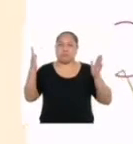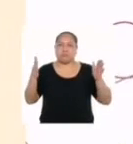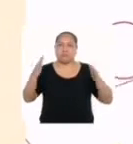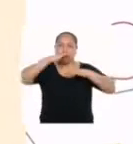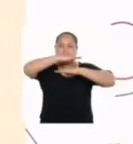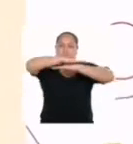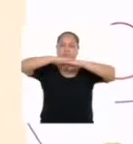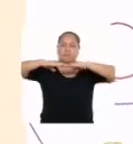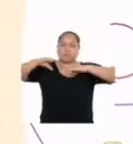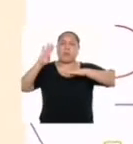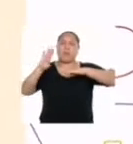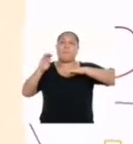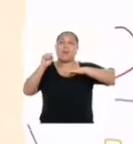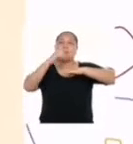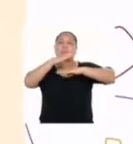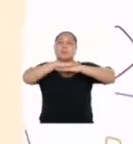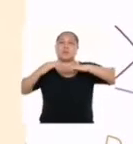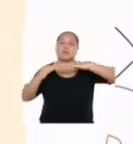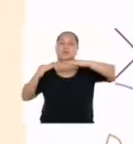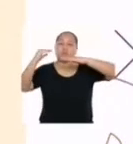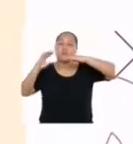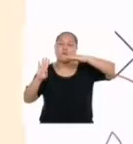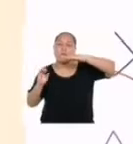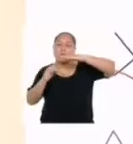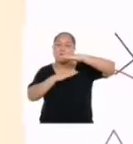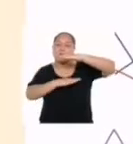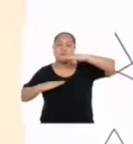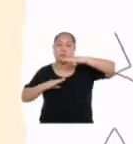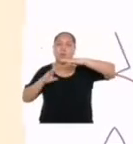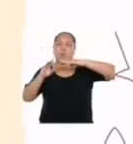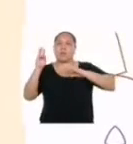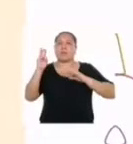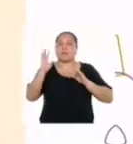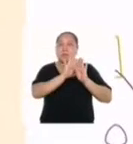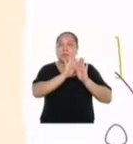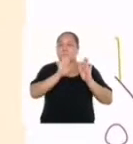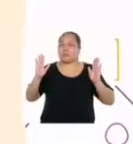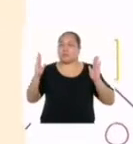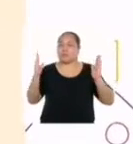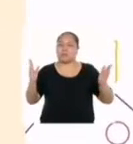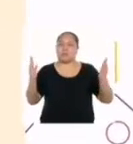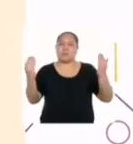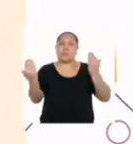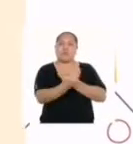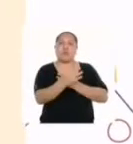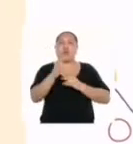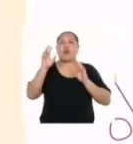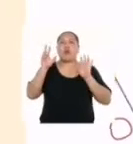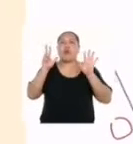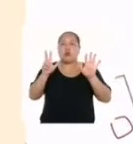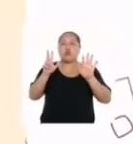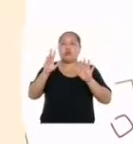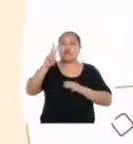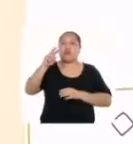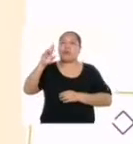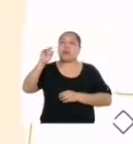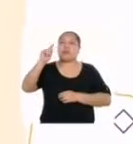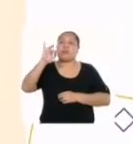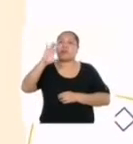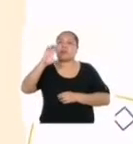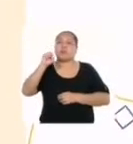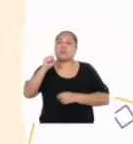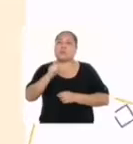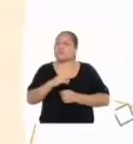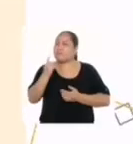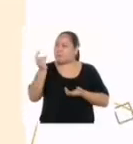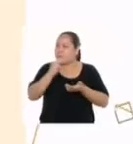base, una base superior y una base inferior. 6 caras laterales, 8 vértices. Creo que eso nomás.